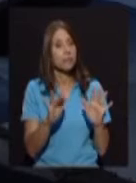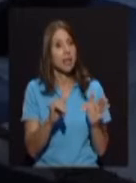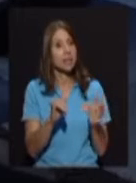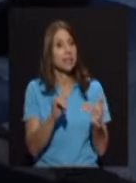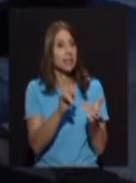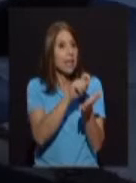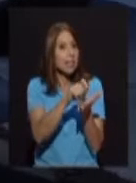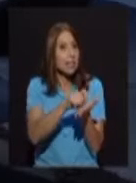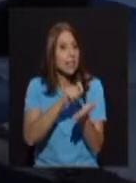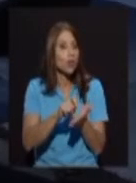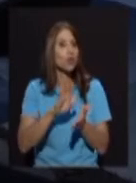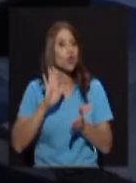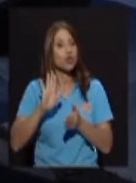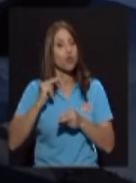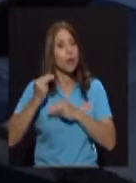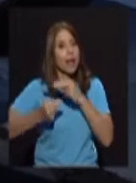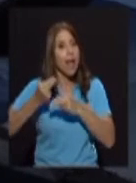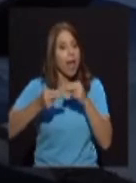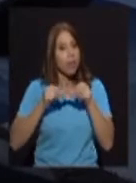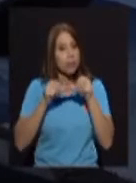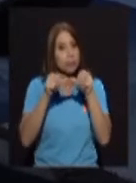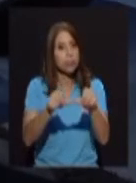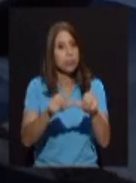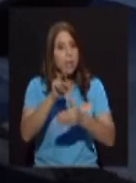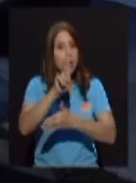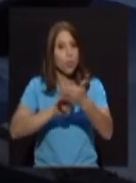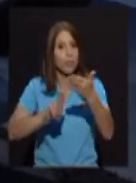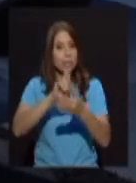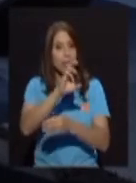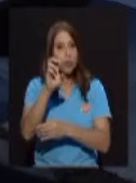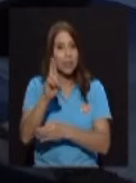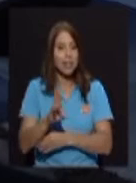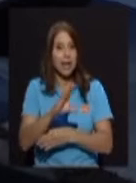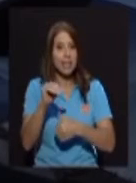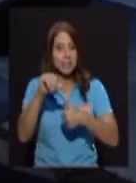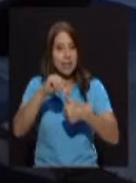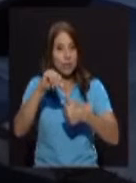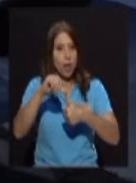su legado se mantendrá en la Universidad de Costa Rica y en Centroamérica,